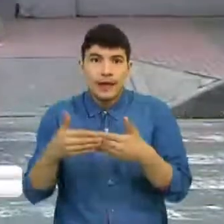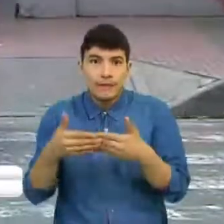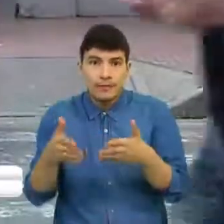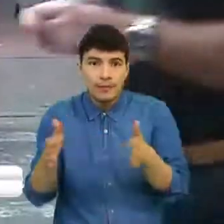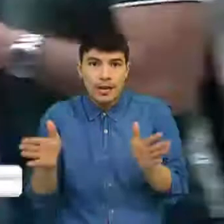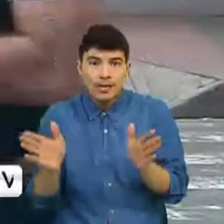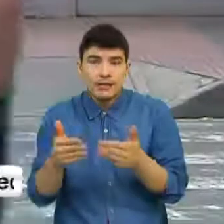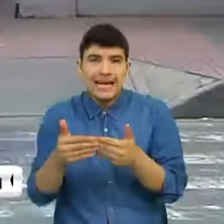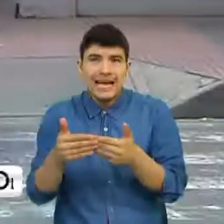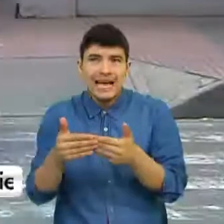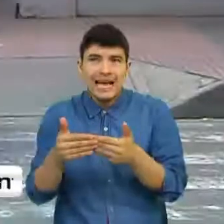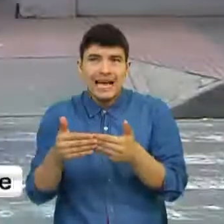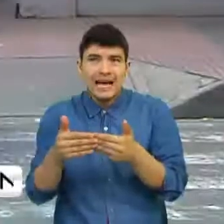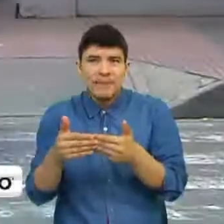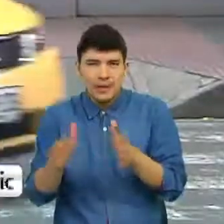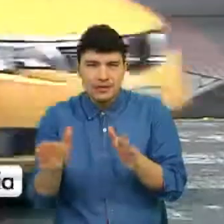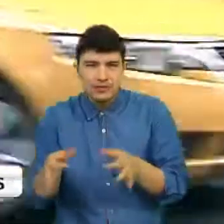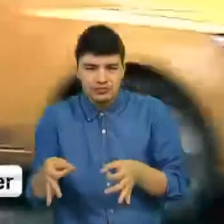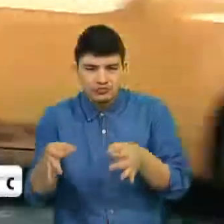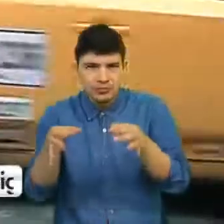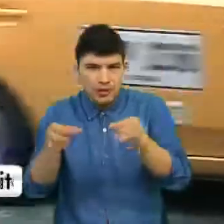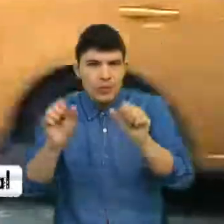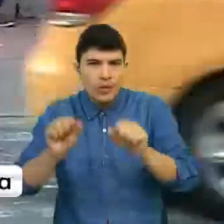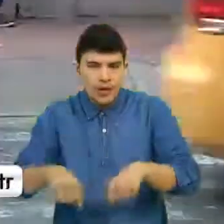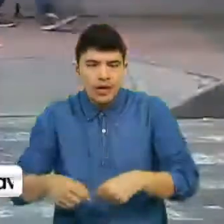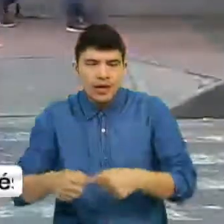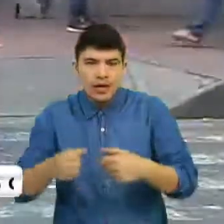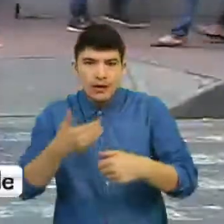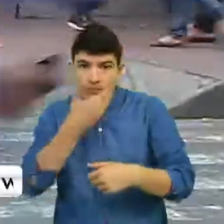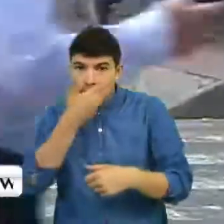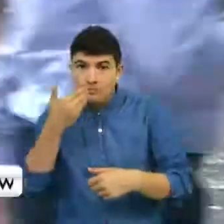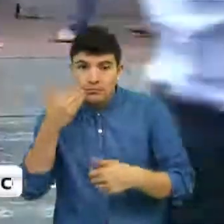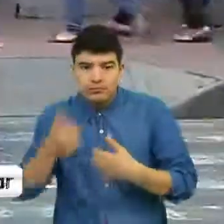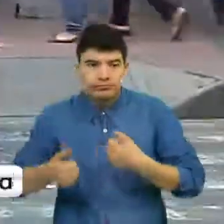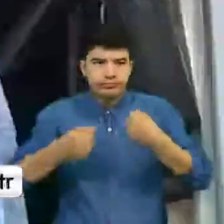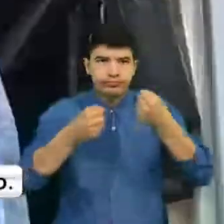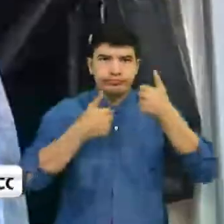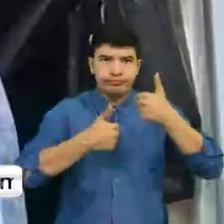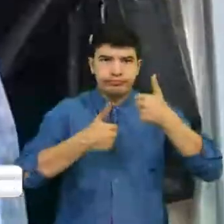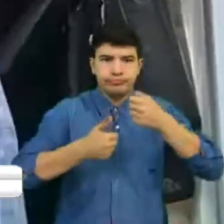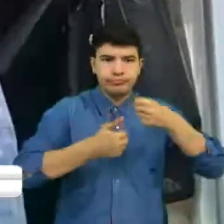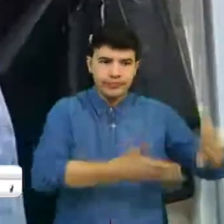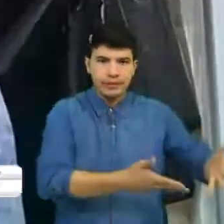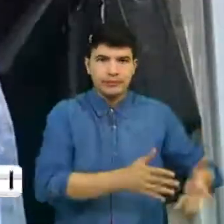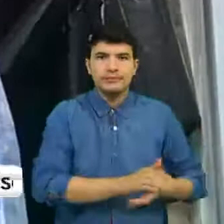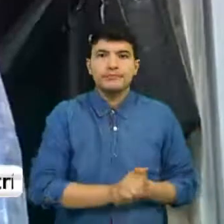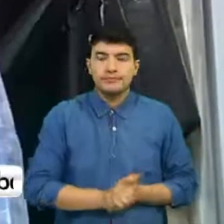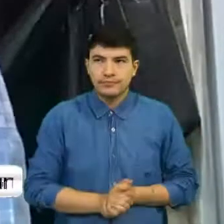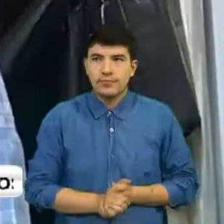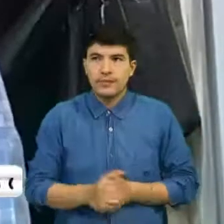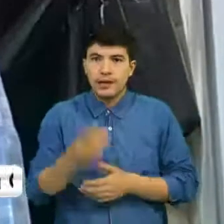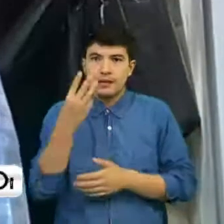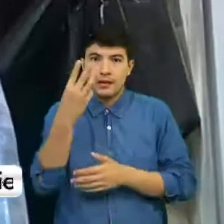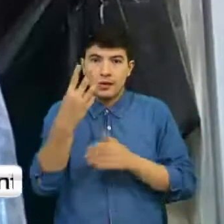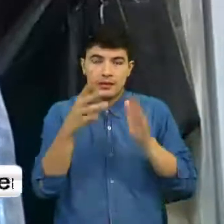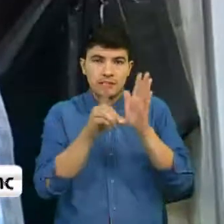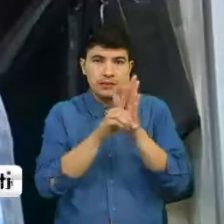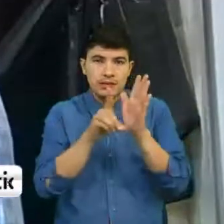de ese plazo para la dejación de las armas por parte de la FARC. Tres decretos que tienen que ver